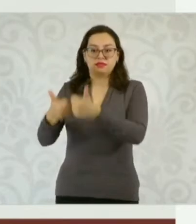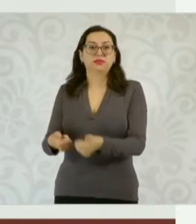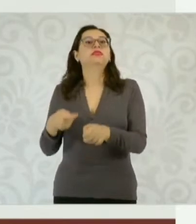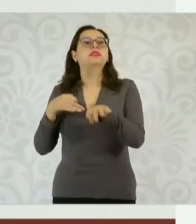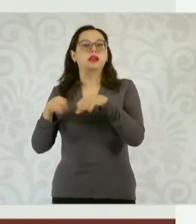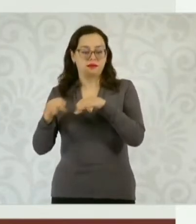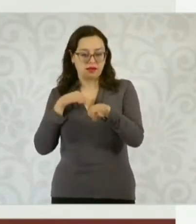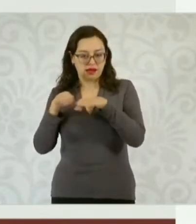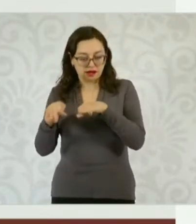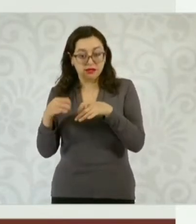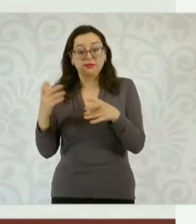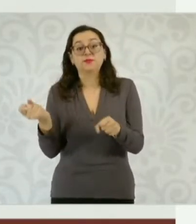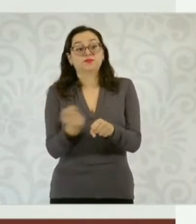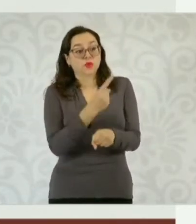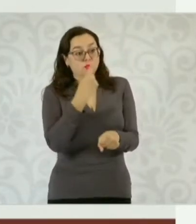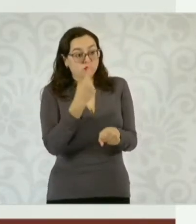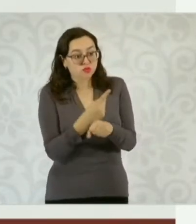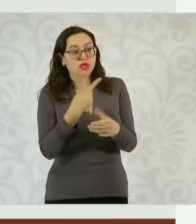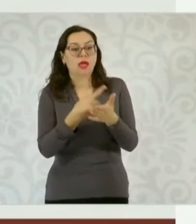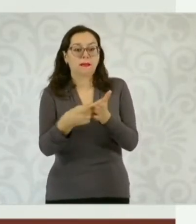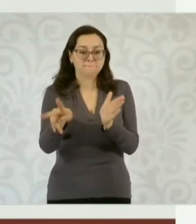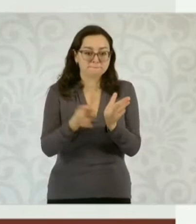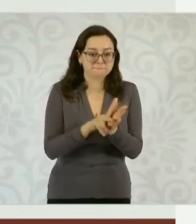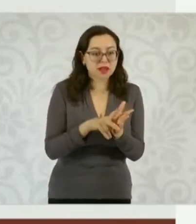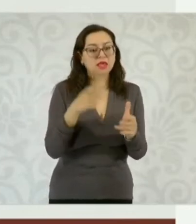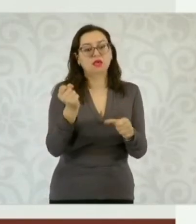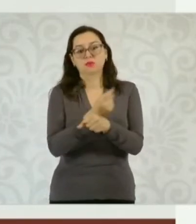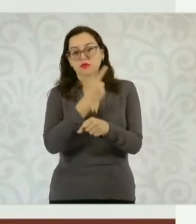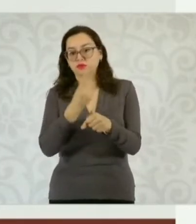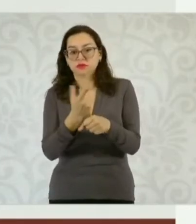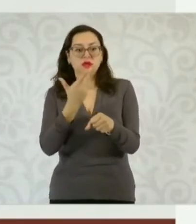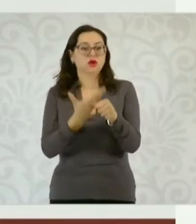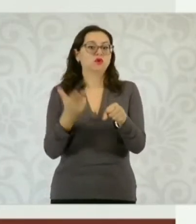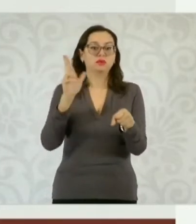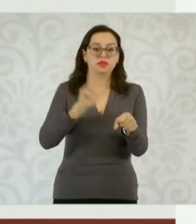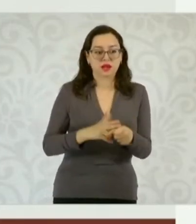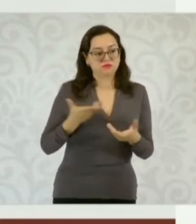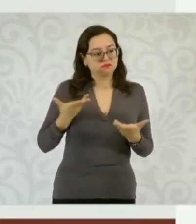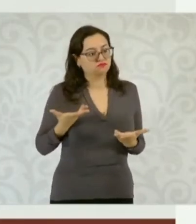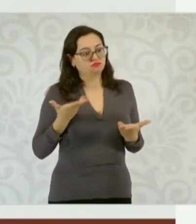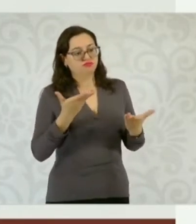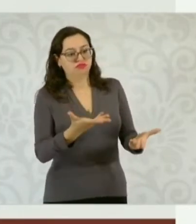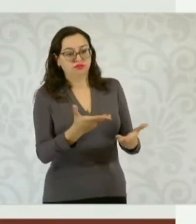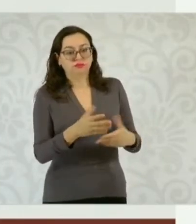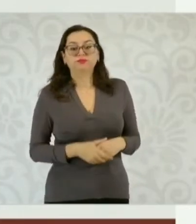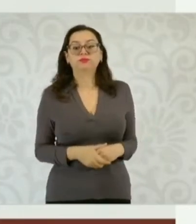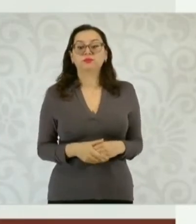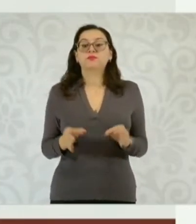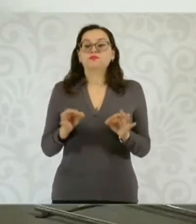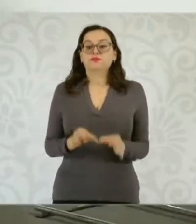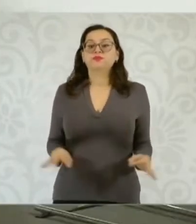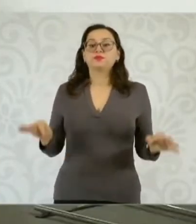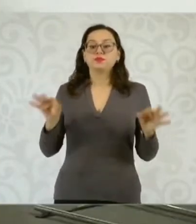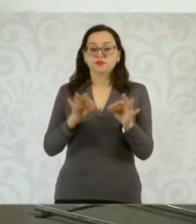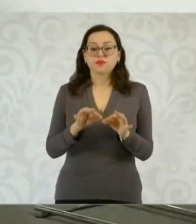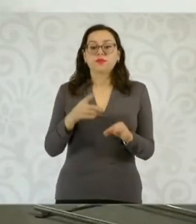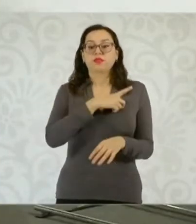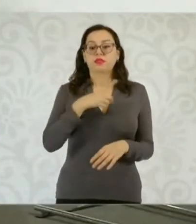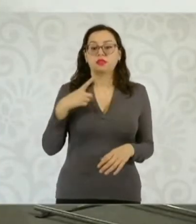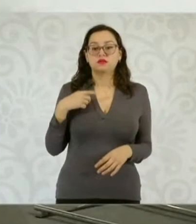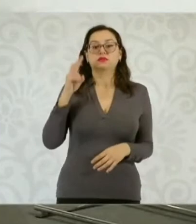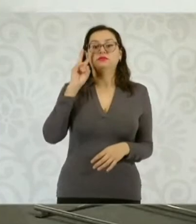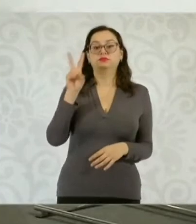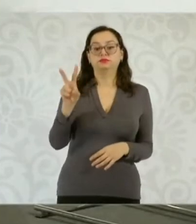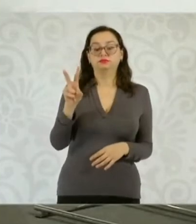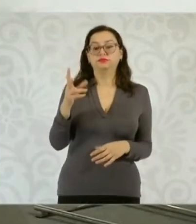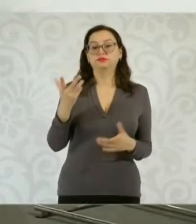ofertarles diferentes bases en diferentes hospitales de todo el país. Algo que es importante, si podemos ver la siguiente, es cómo se hace